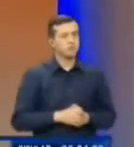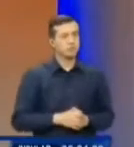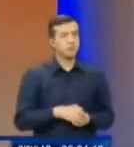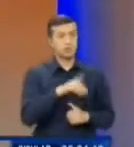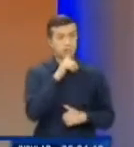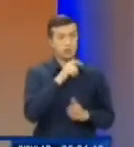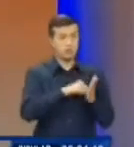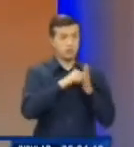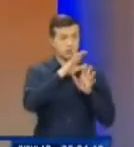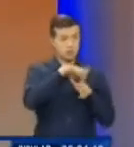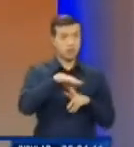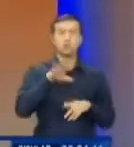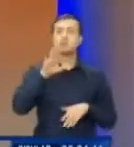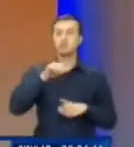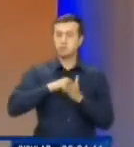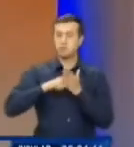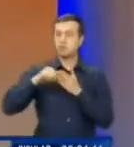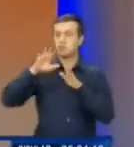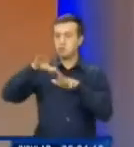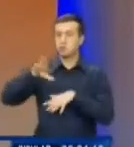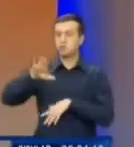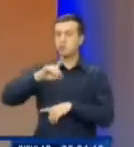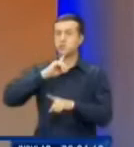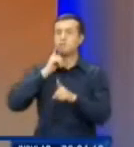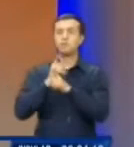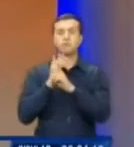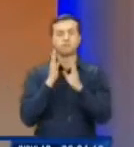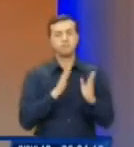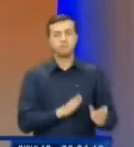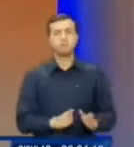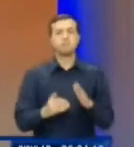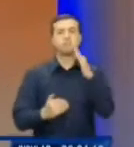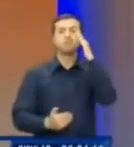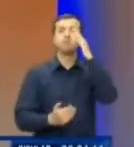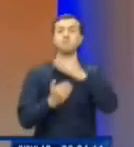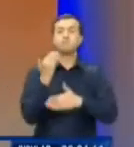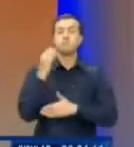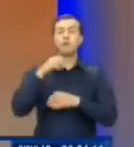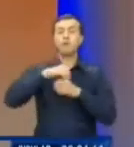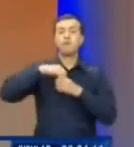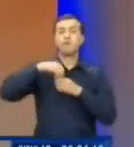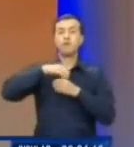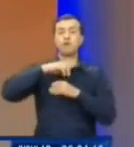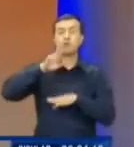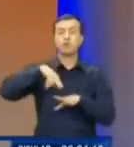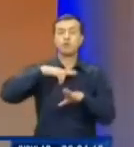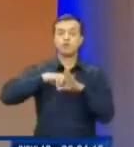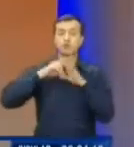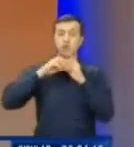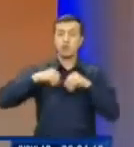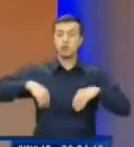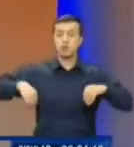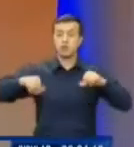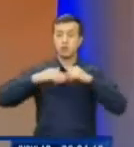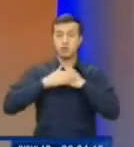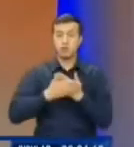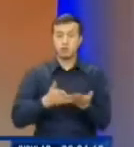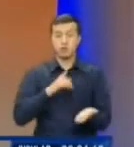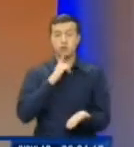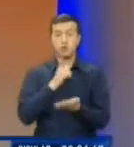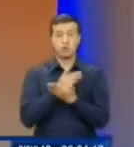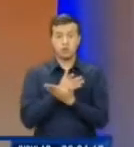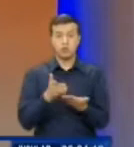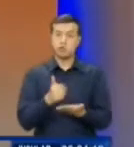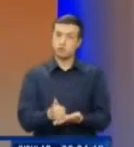la autoridad agraria se está estableciendo además la creación del fondo nacional de tierras que también es una herramienta